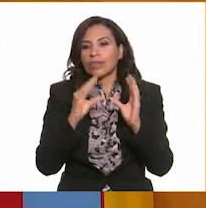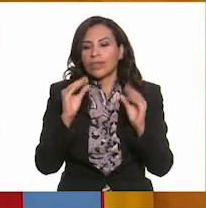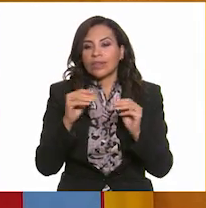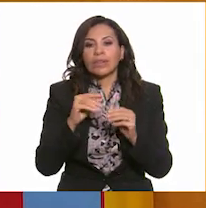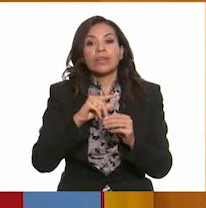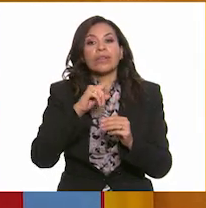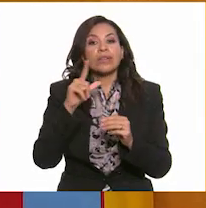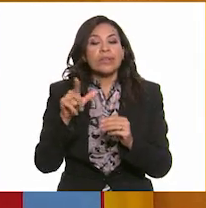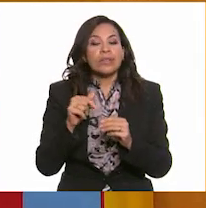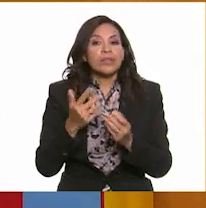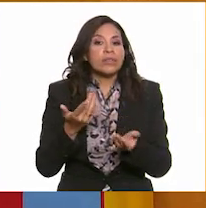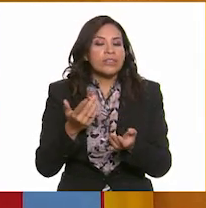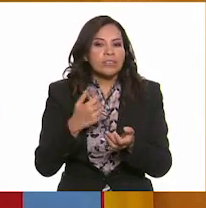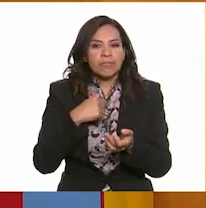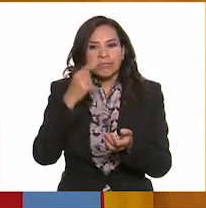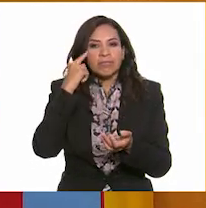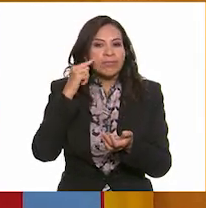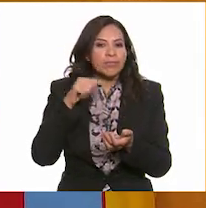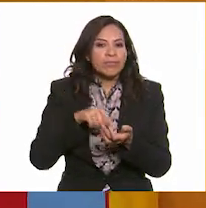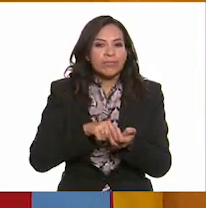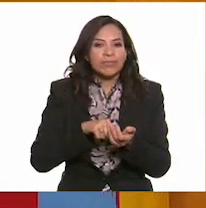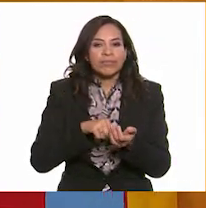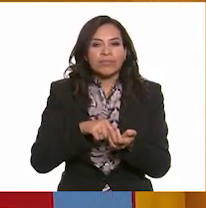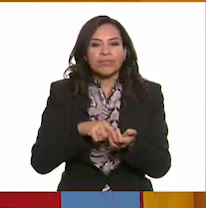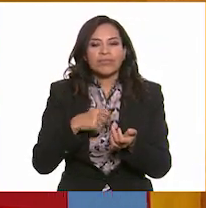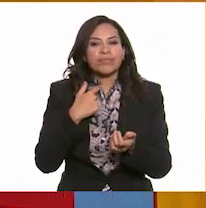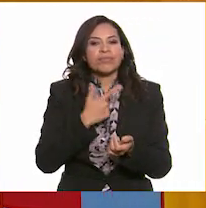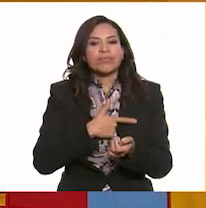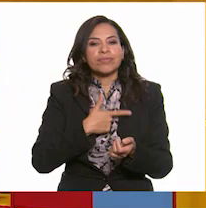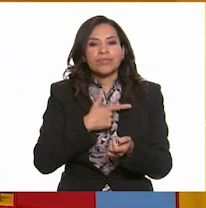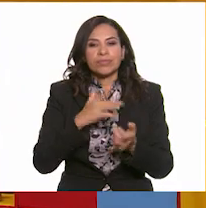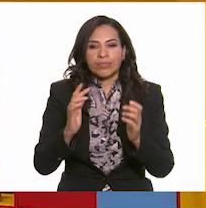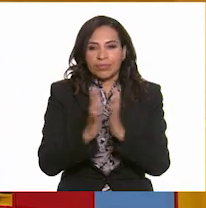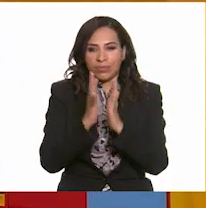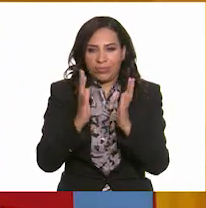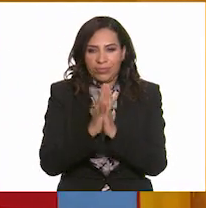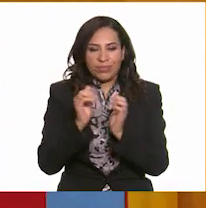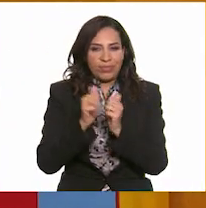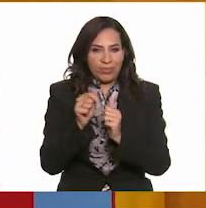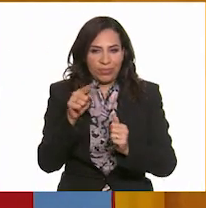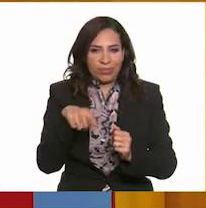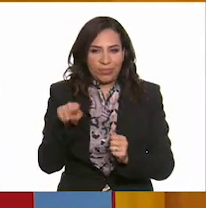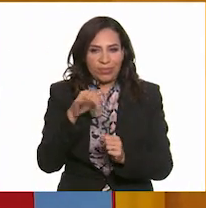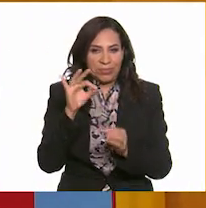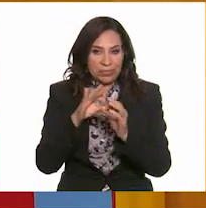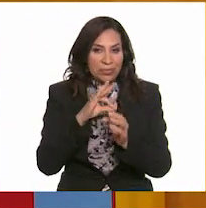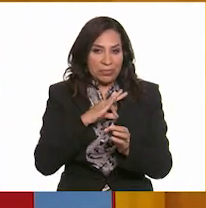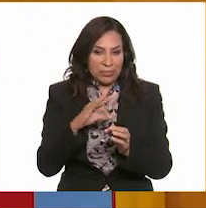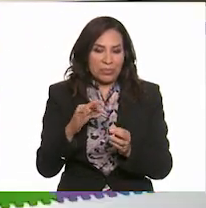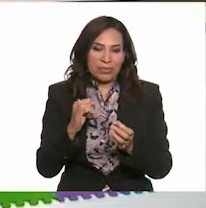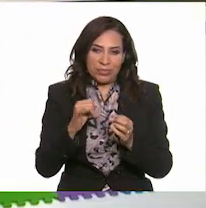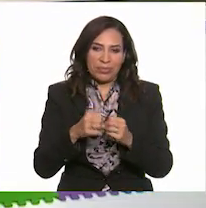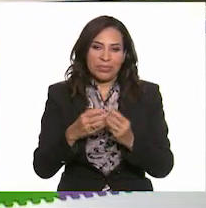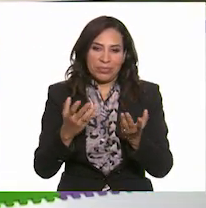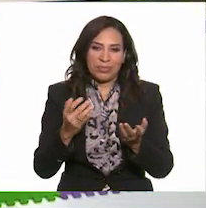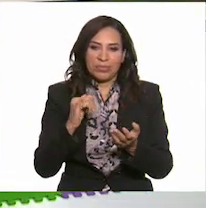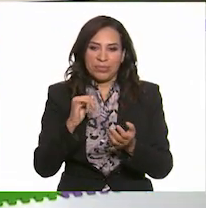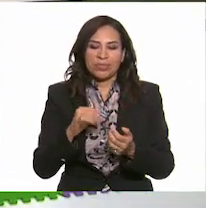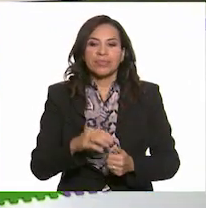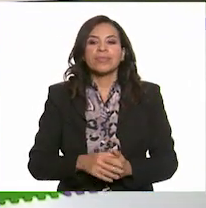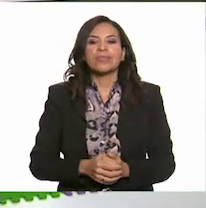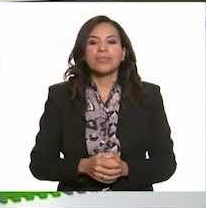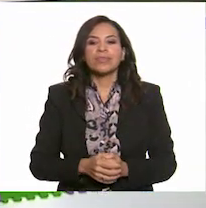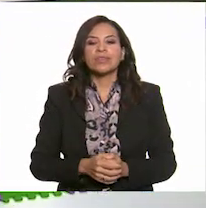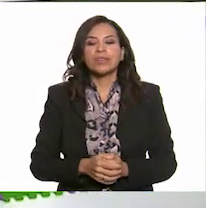bueno, finalmente creo que me gustaría participar con ustedes. Perfecto. ¿Se puede? Sí. Claro que sí. ¿Sí se puede? Sí.